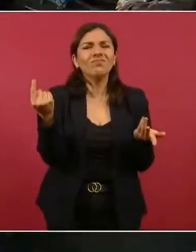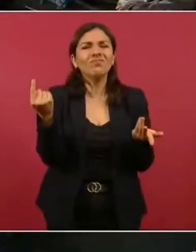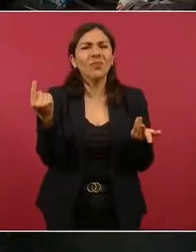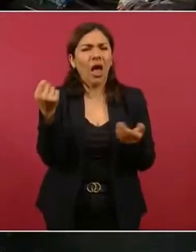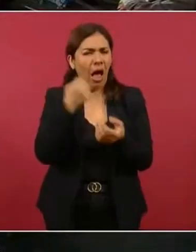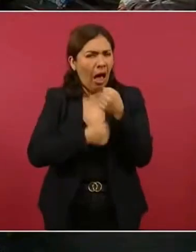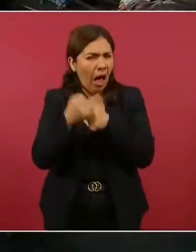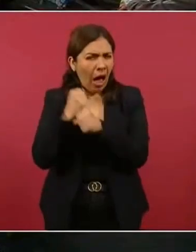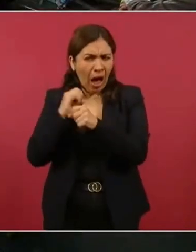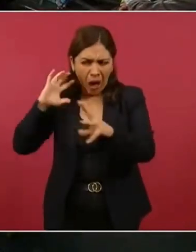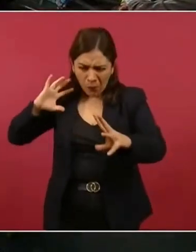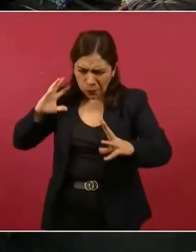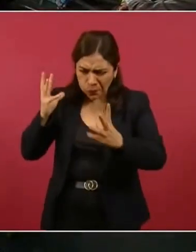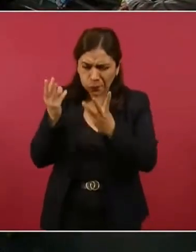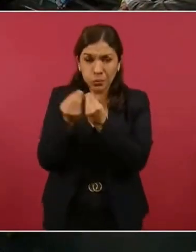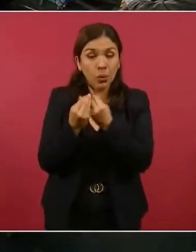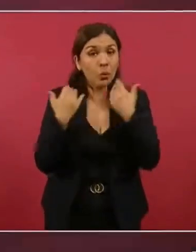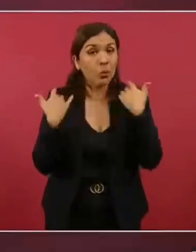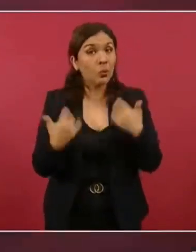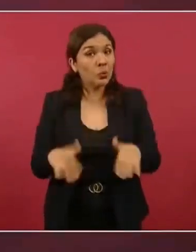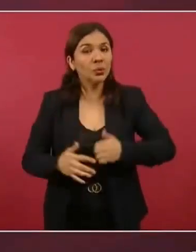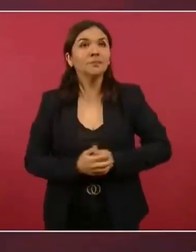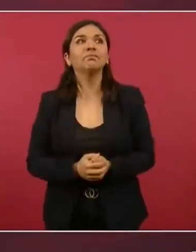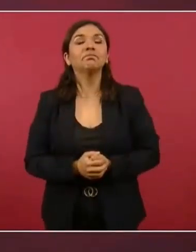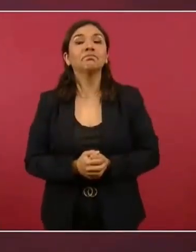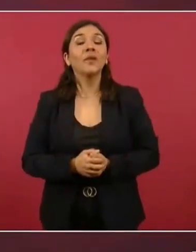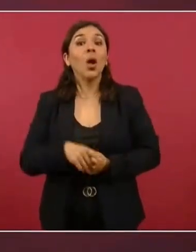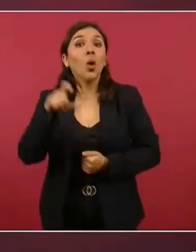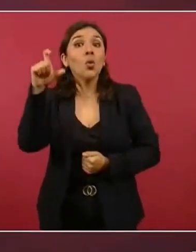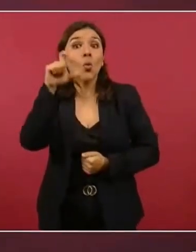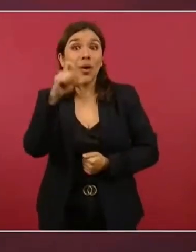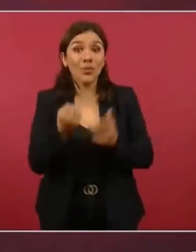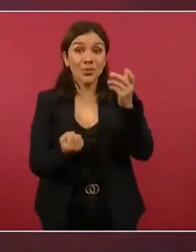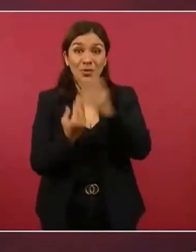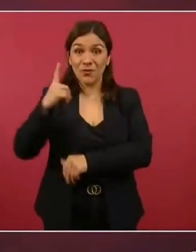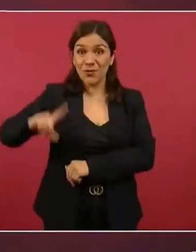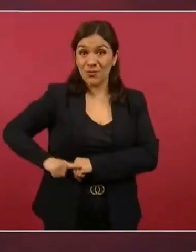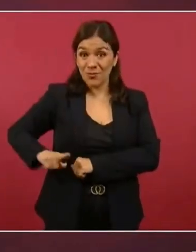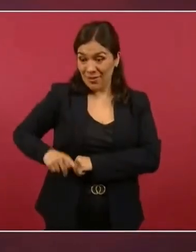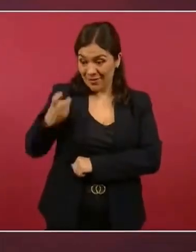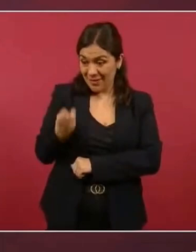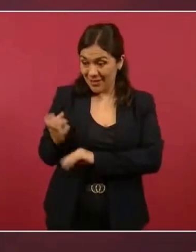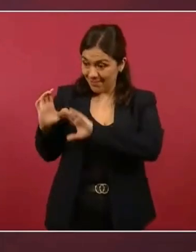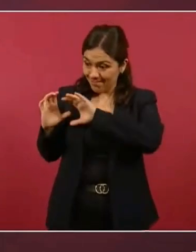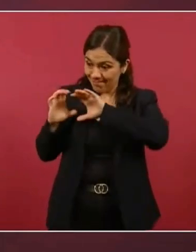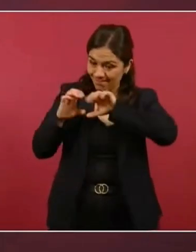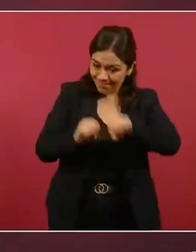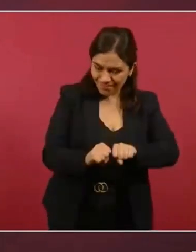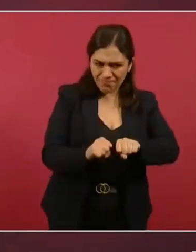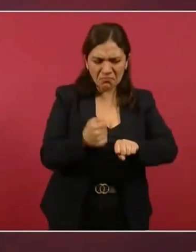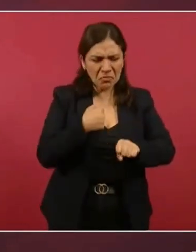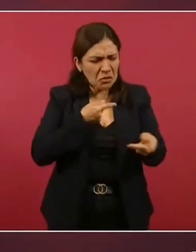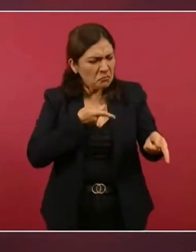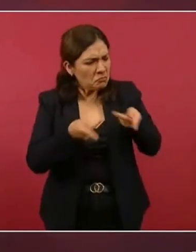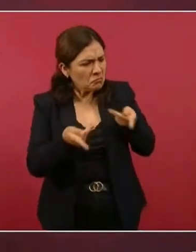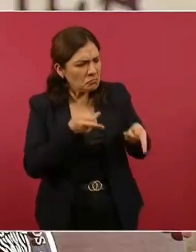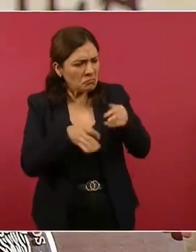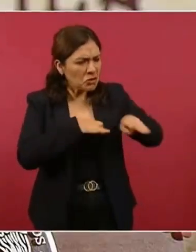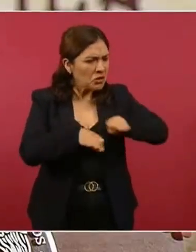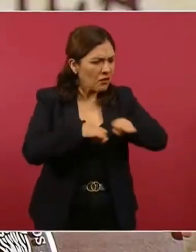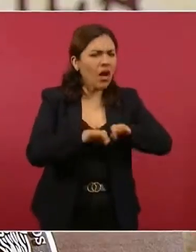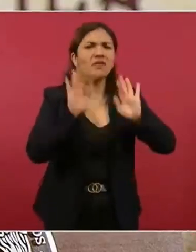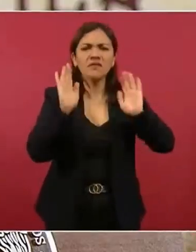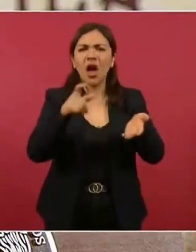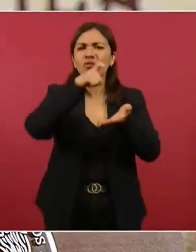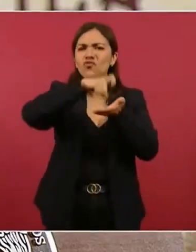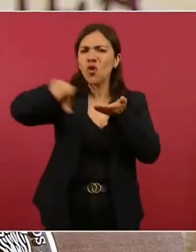muchos años. Sin embargo, cuando empezó nuestra administración, pues trabajamos con lo que había, se le compraron